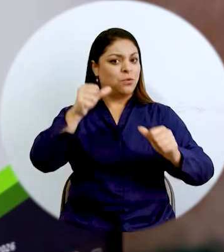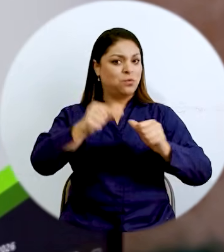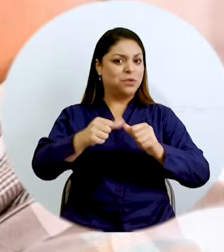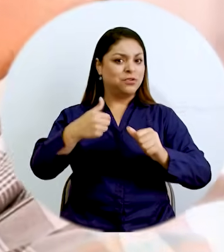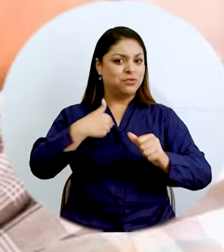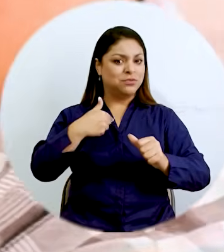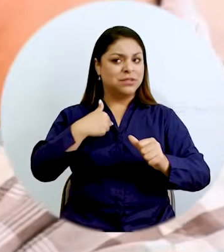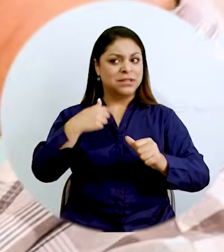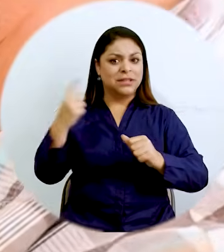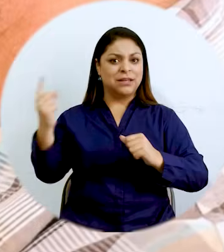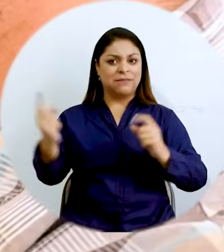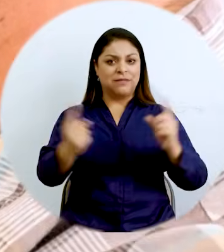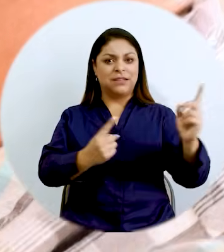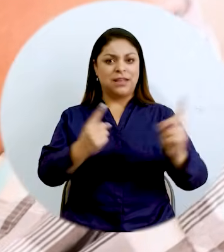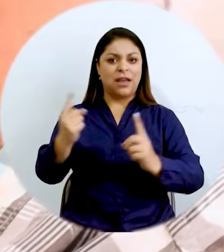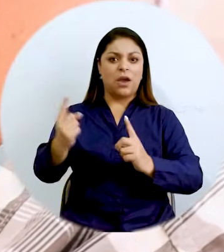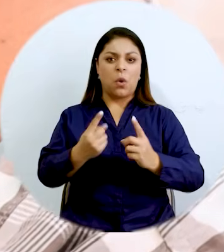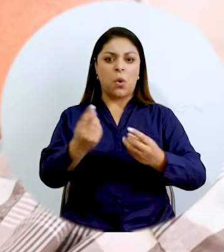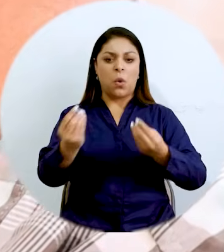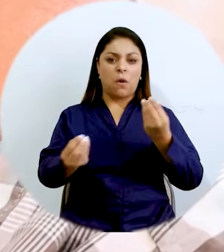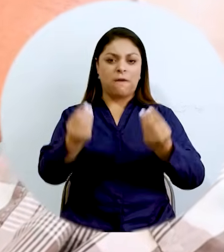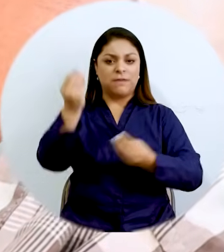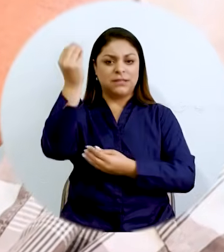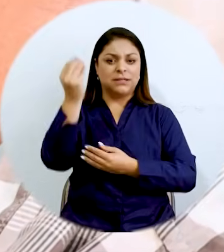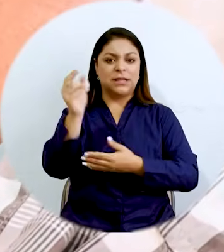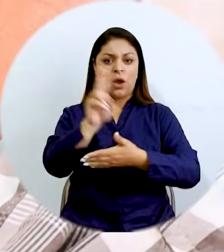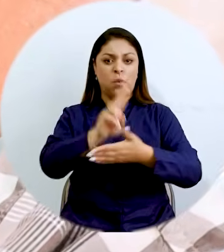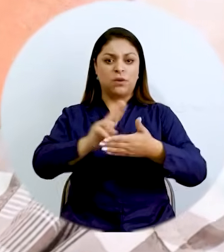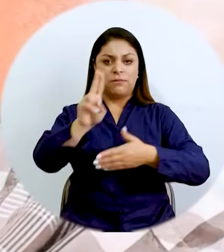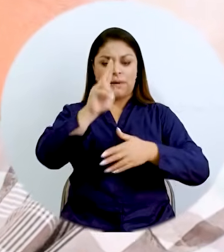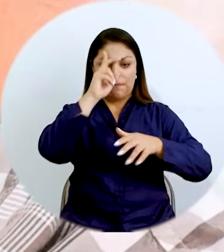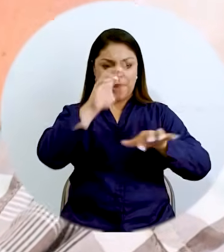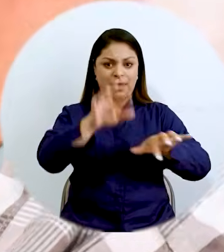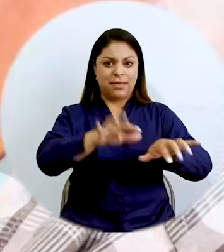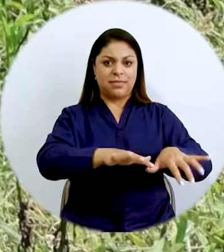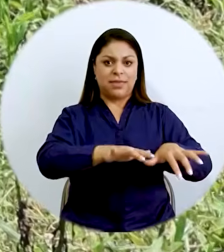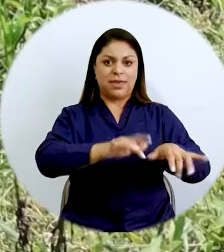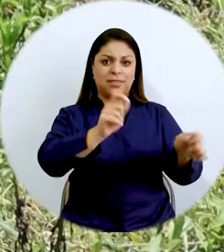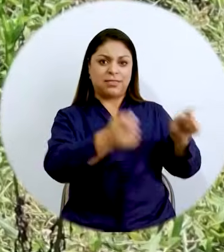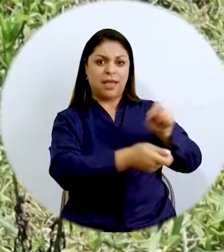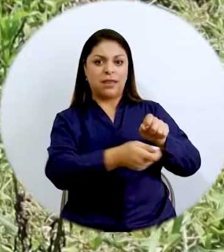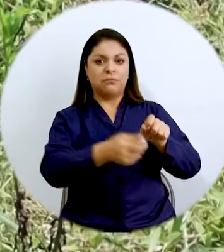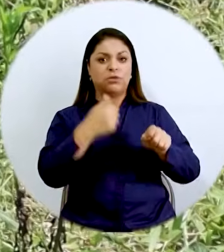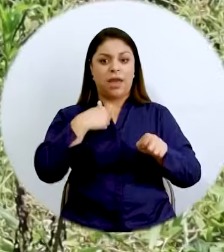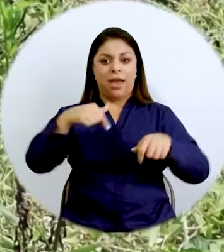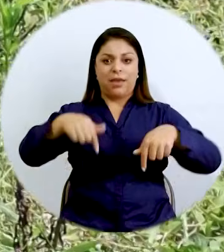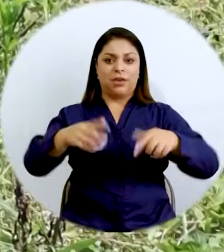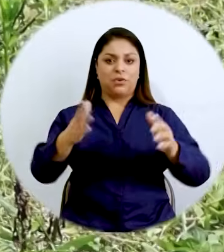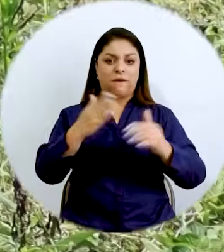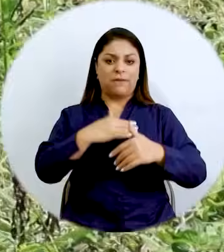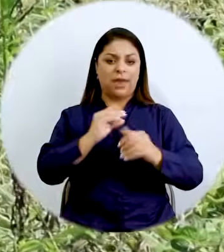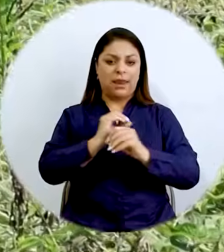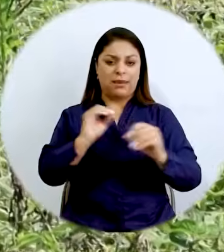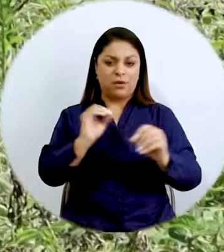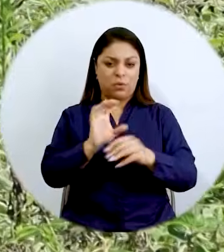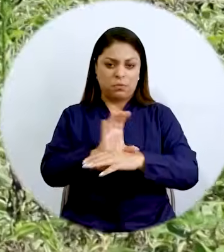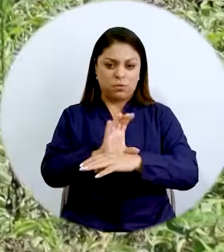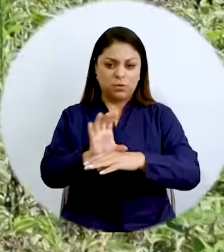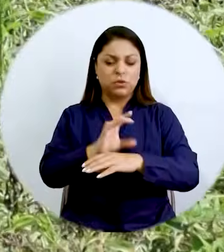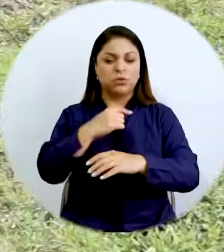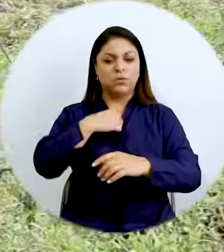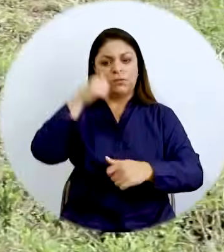que me acuerdo que pasaban los muchachos de la U a digitarlo, porque aquí no había ni siquiera